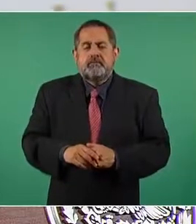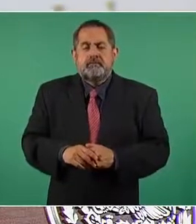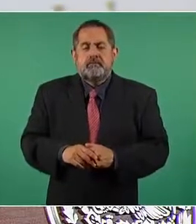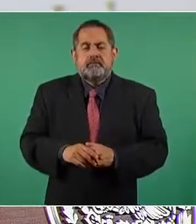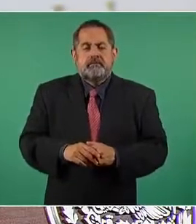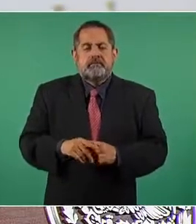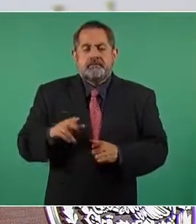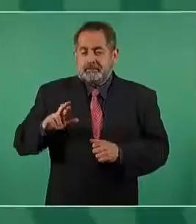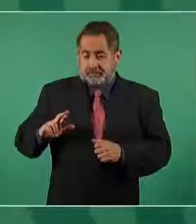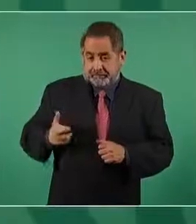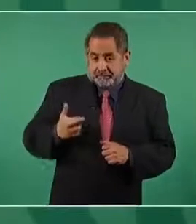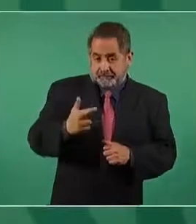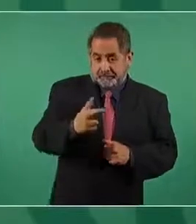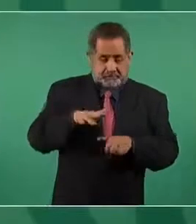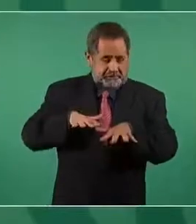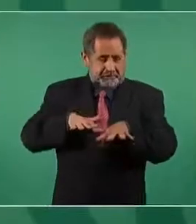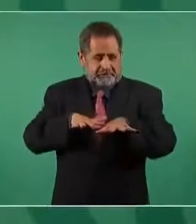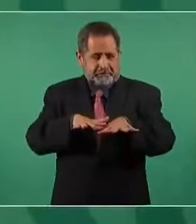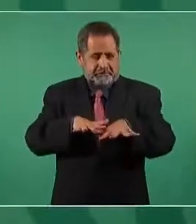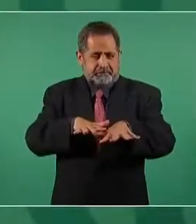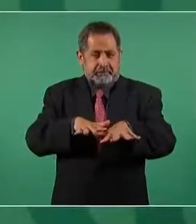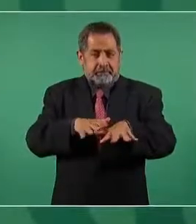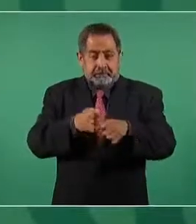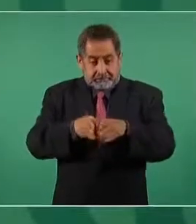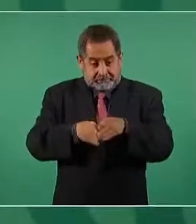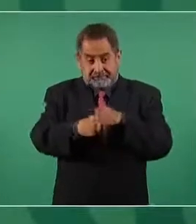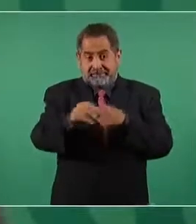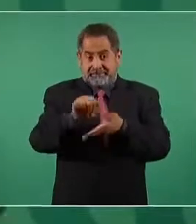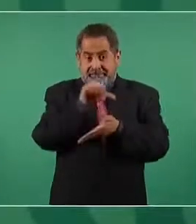el río pasa en el centro